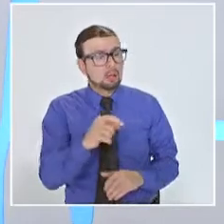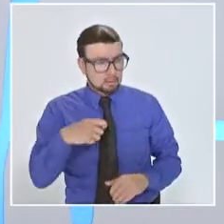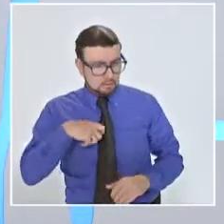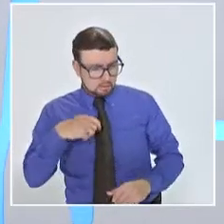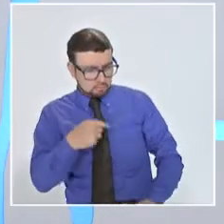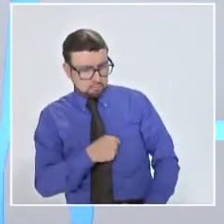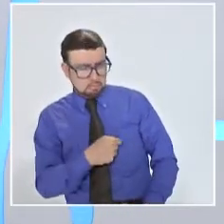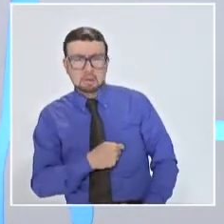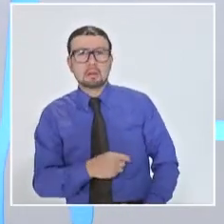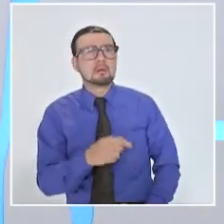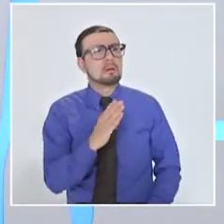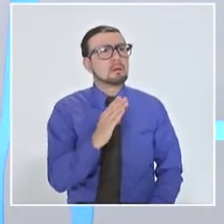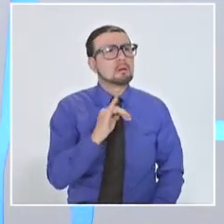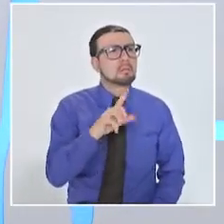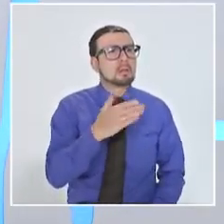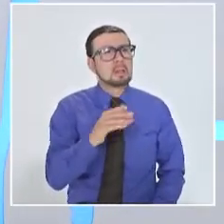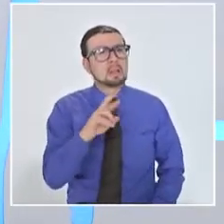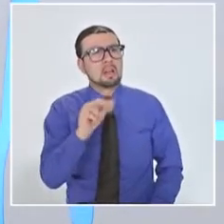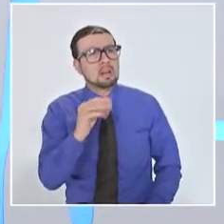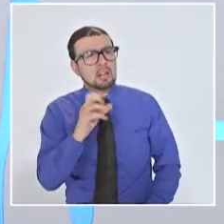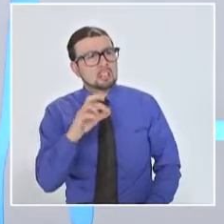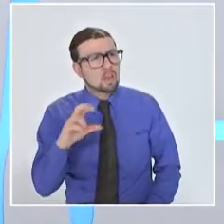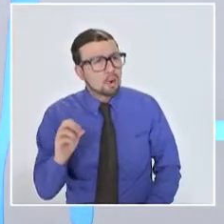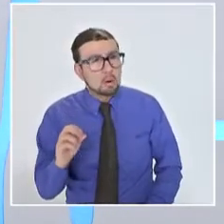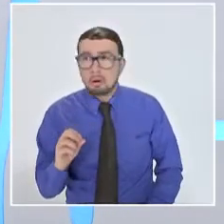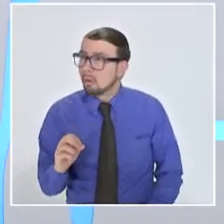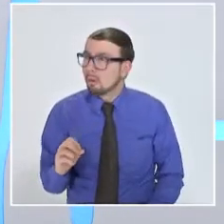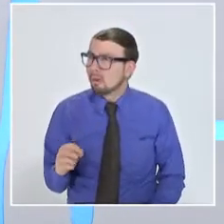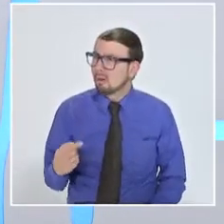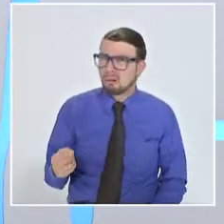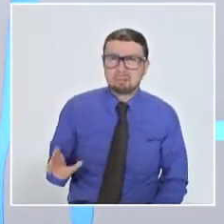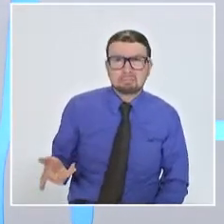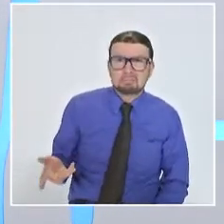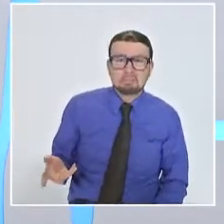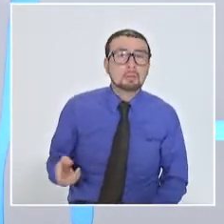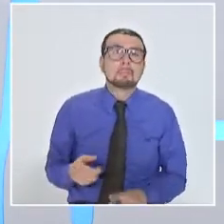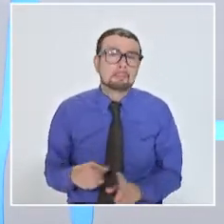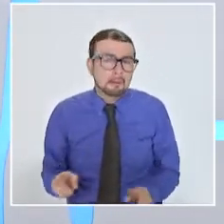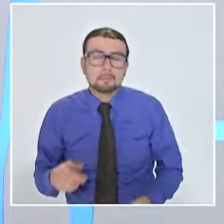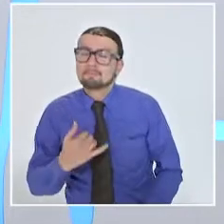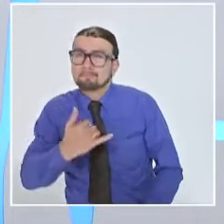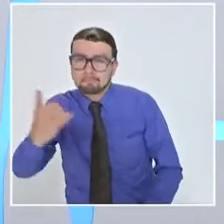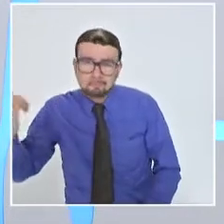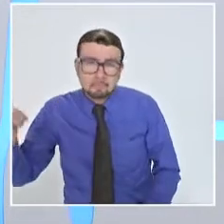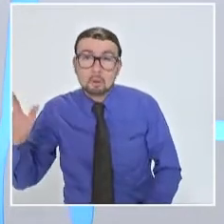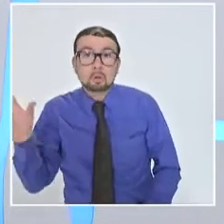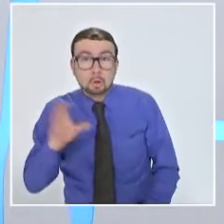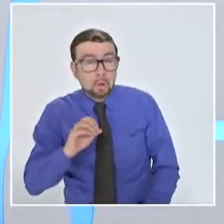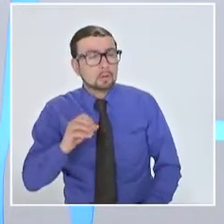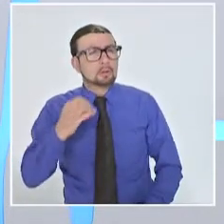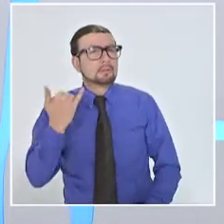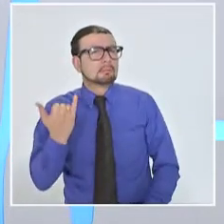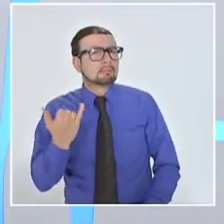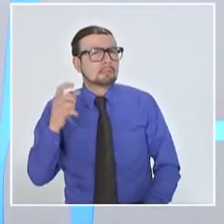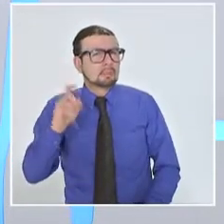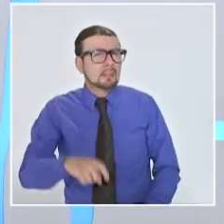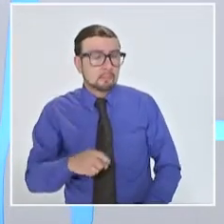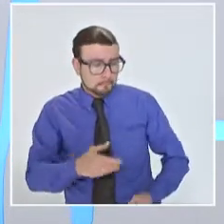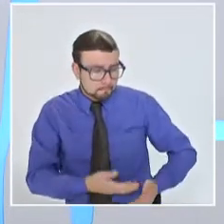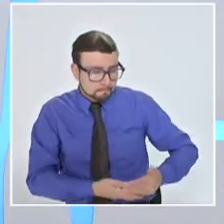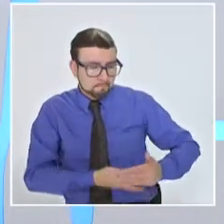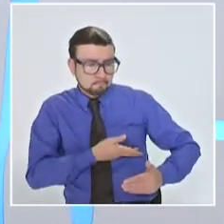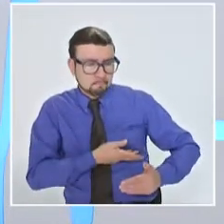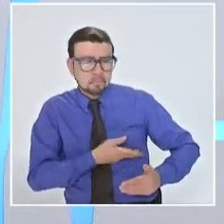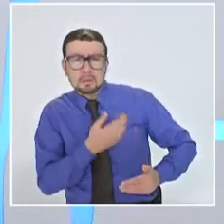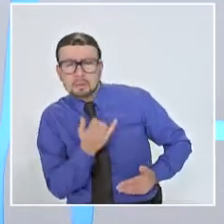No, pues la señora eso no lo entendió. Sí. Pero todos los radiólogos tienen por protocolo colocar debajo de ese birraz qué